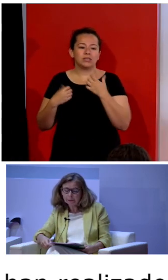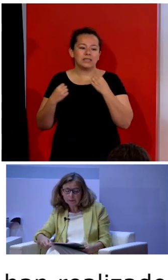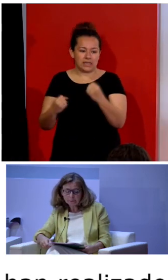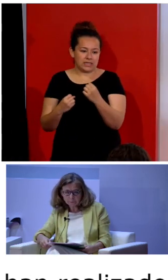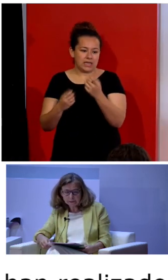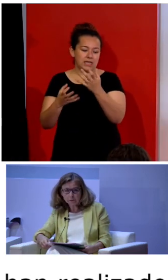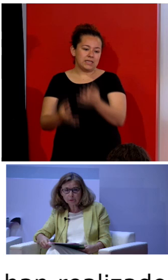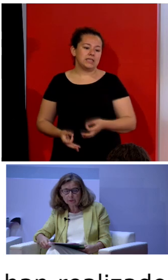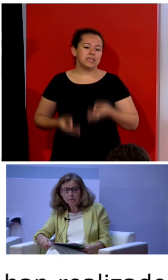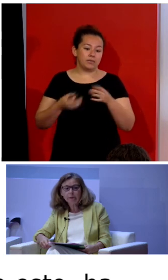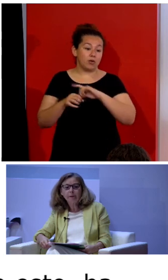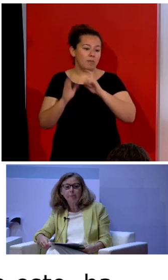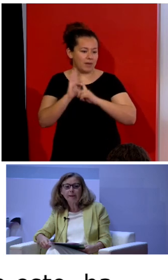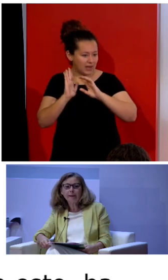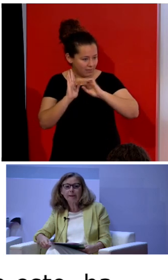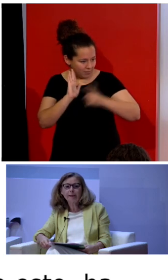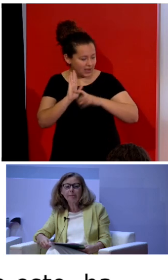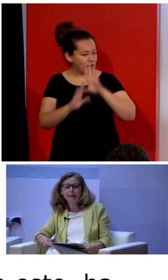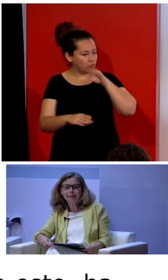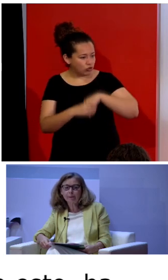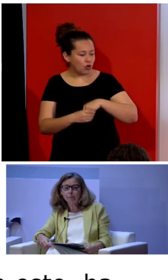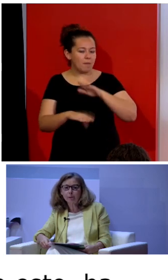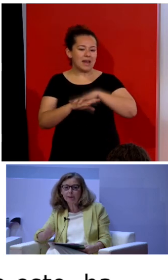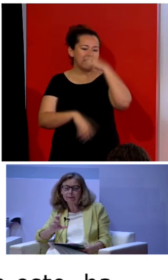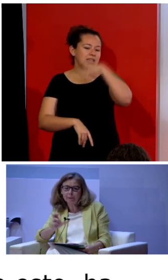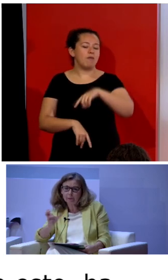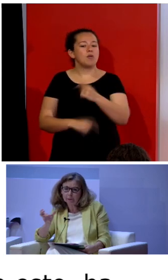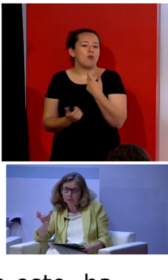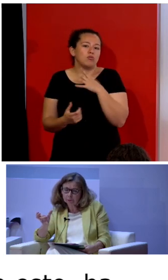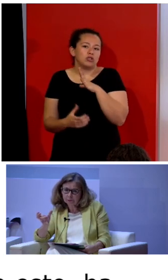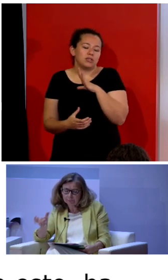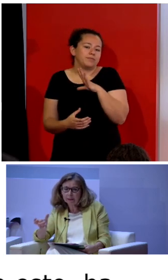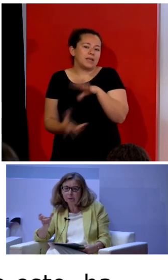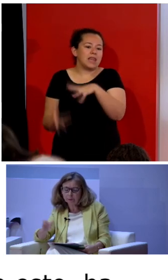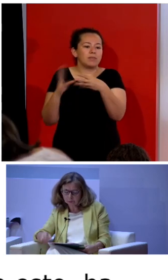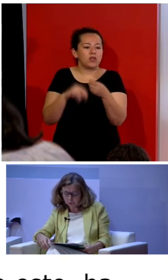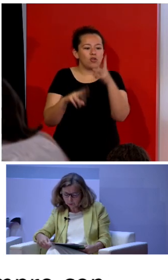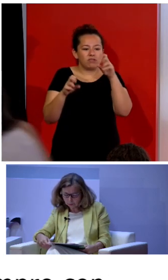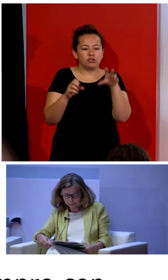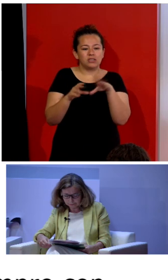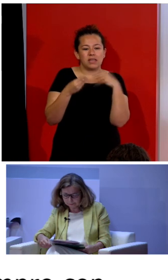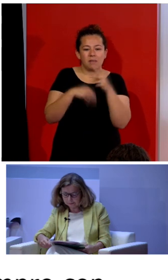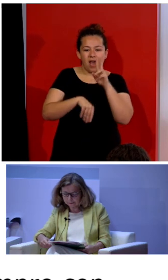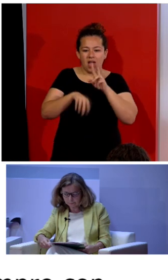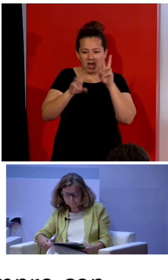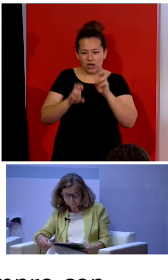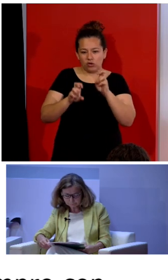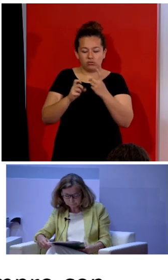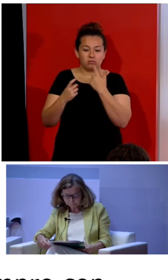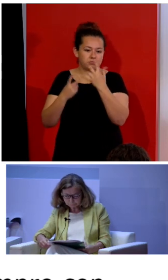siempre con plena inclusión, para saber un poco la adaptación de los temarios y los que necesitan,